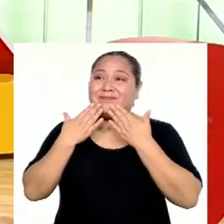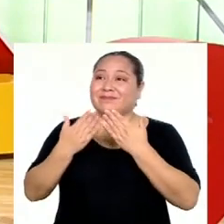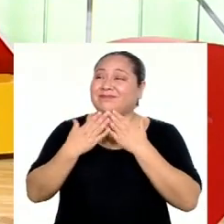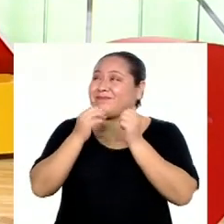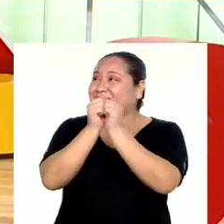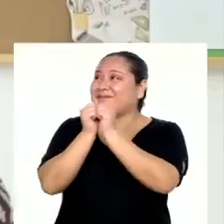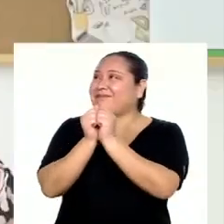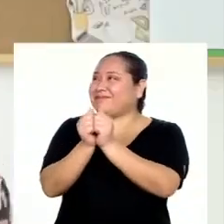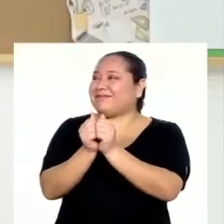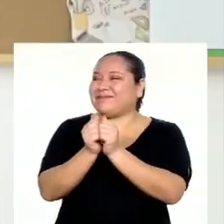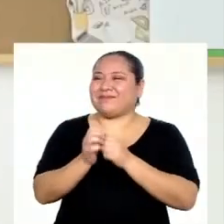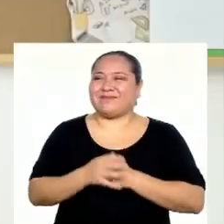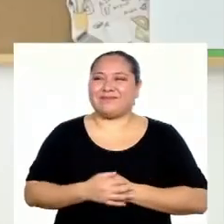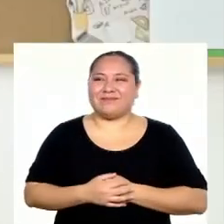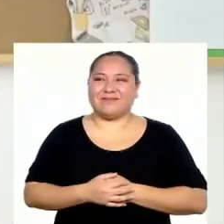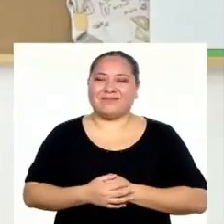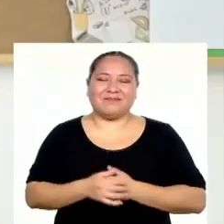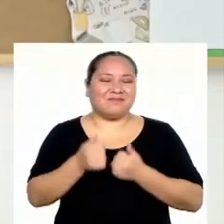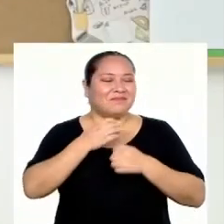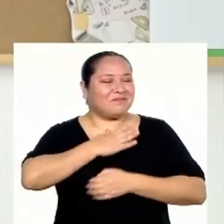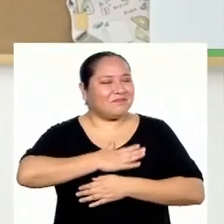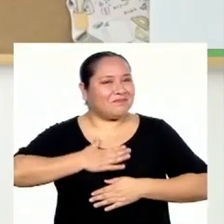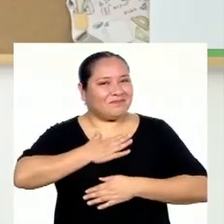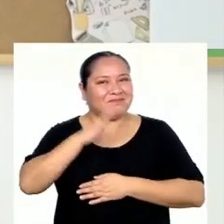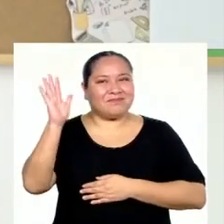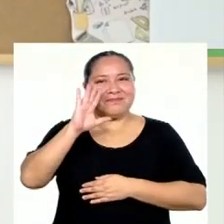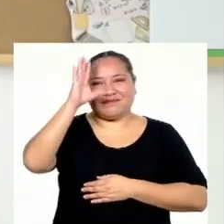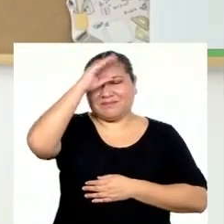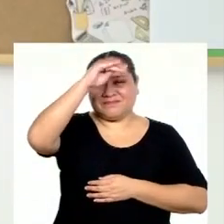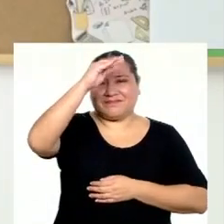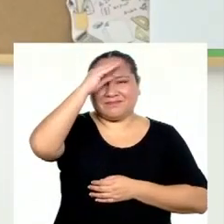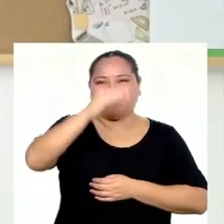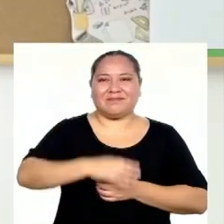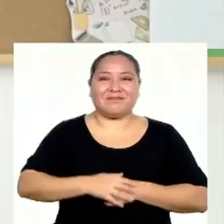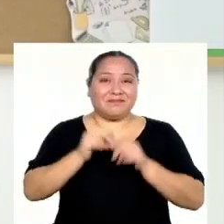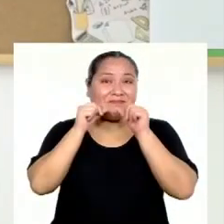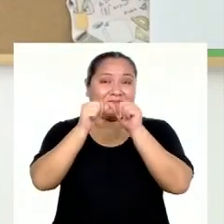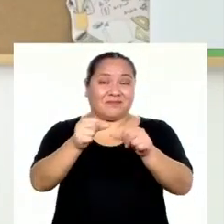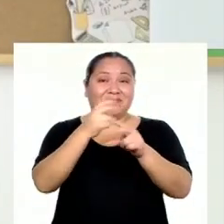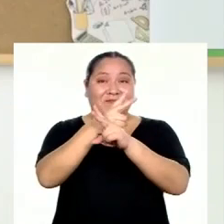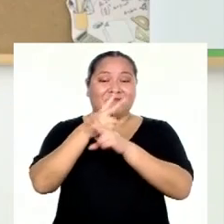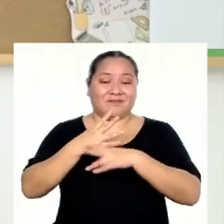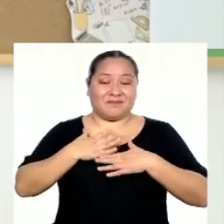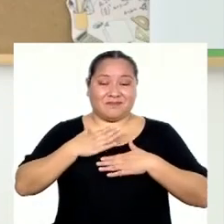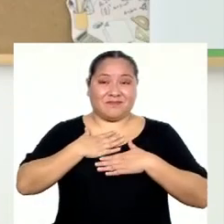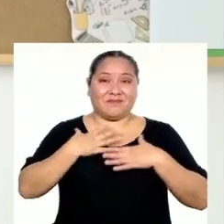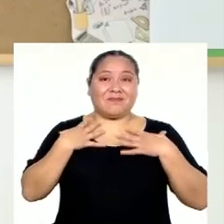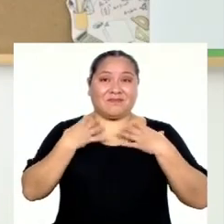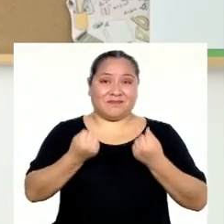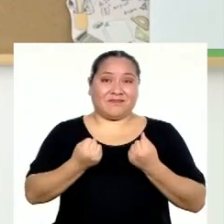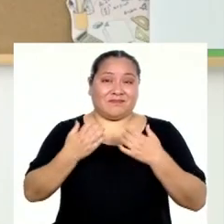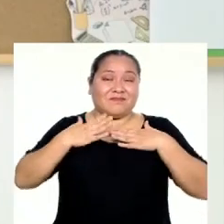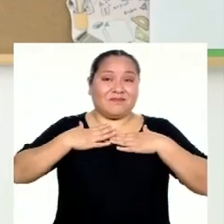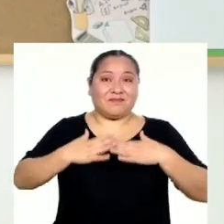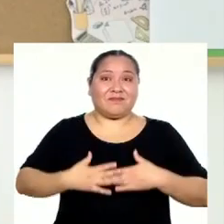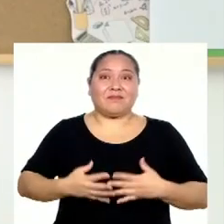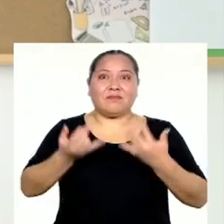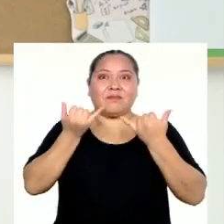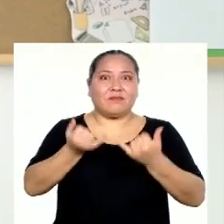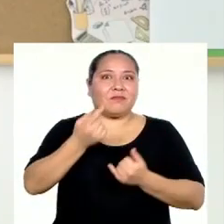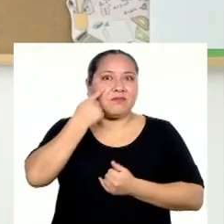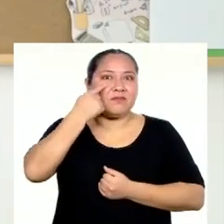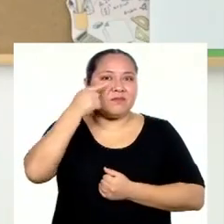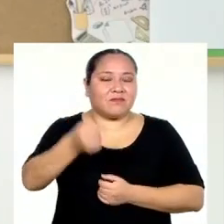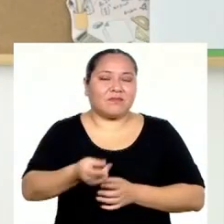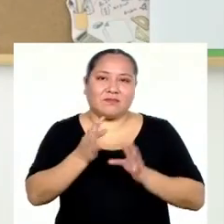por acompañarnos. Ha sido un placer. Chao, chicas y chicos. Sigan cuidando su salud física y ahora que conocen su